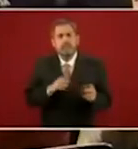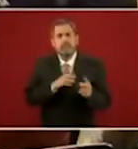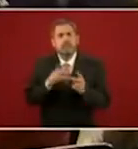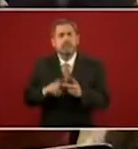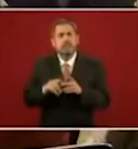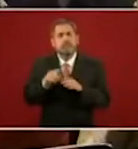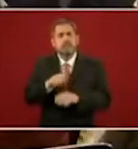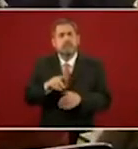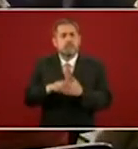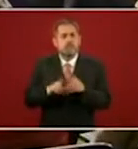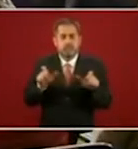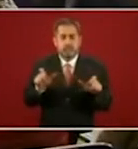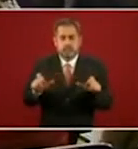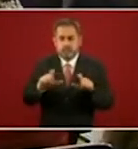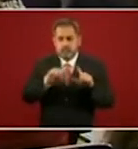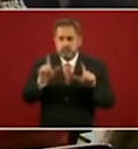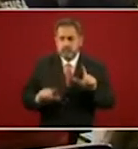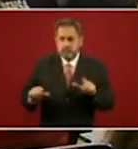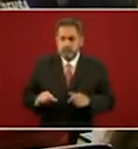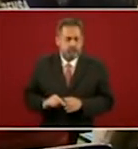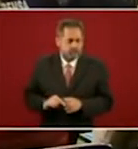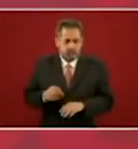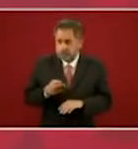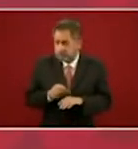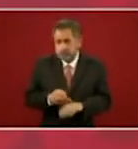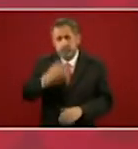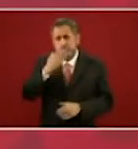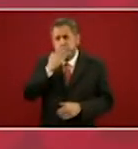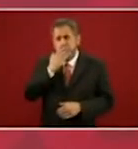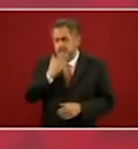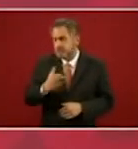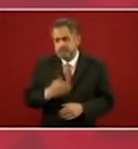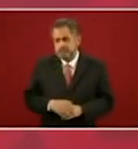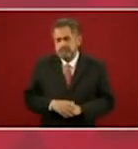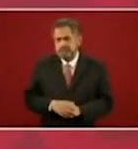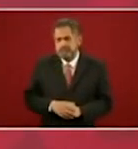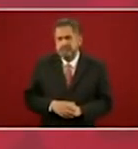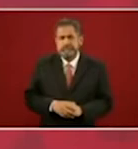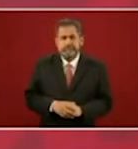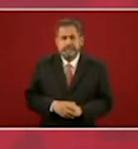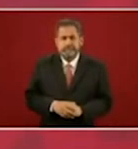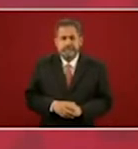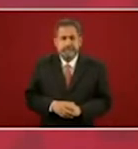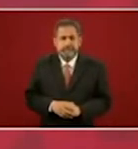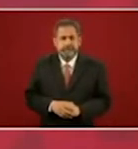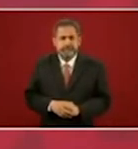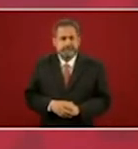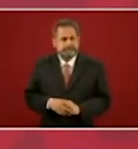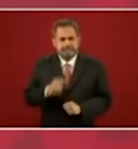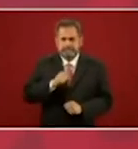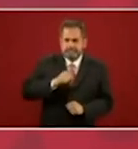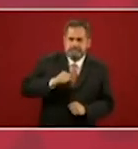Lo que corresponde a la Guardia Nacional, muy bien la Guardia Nacional.